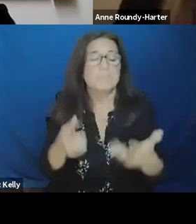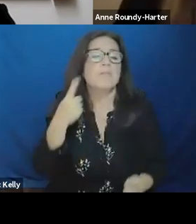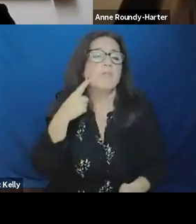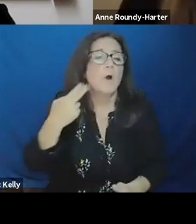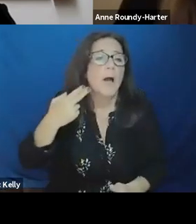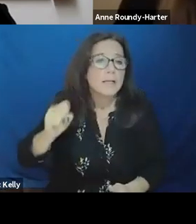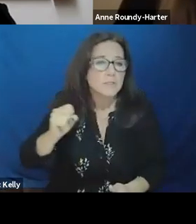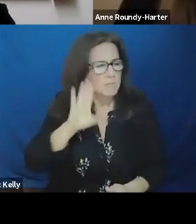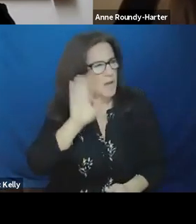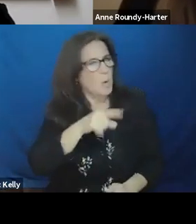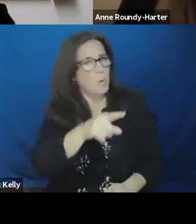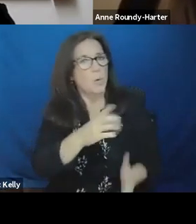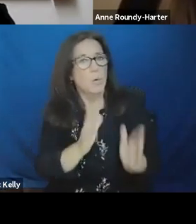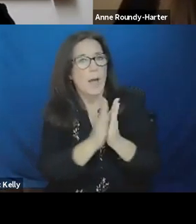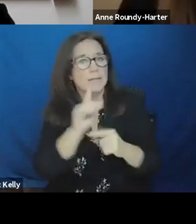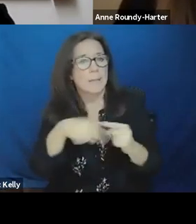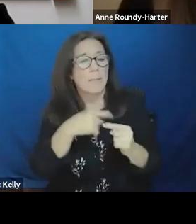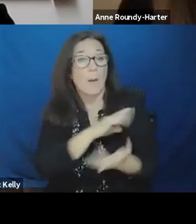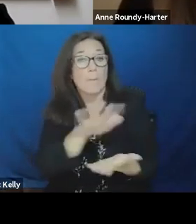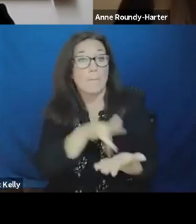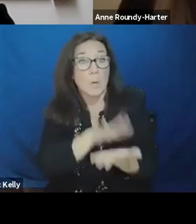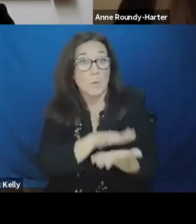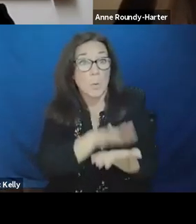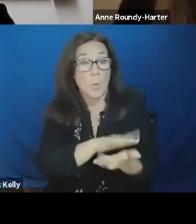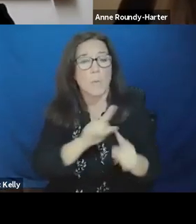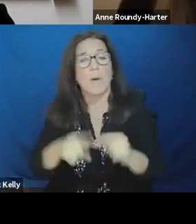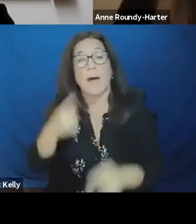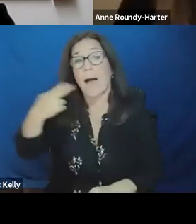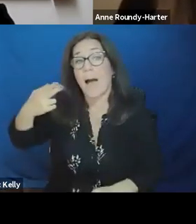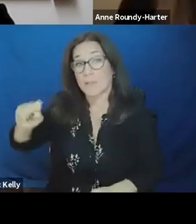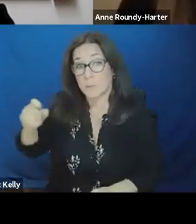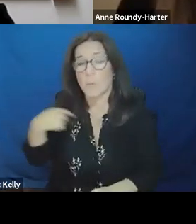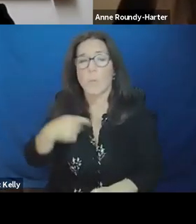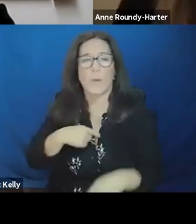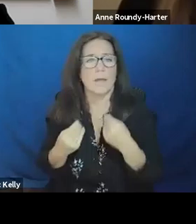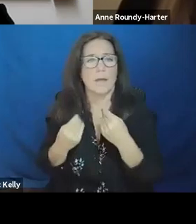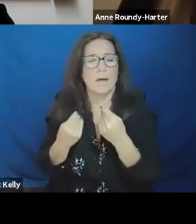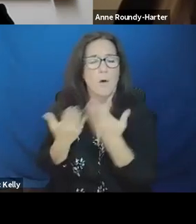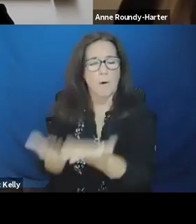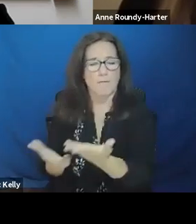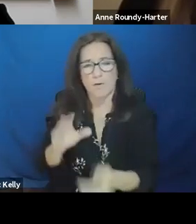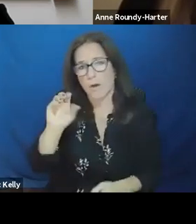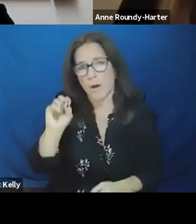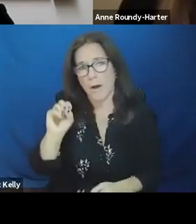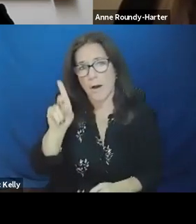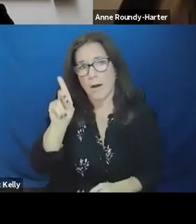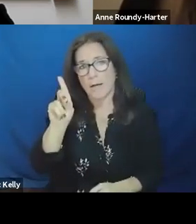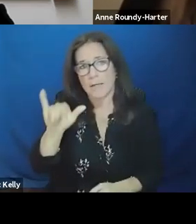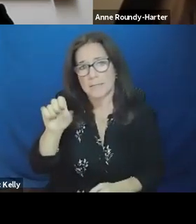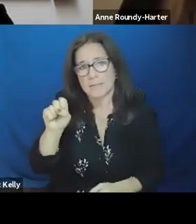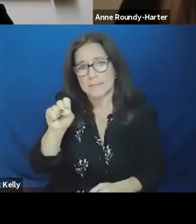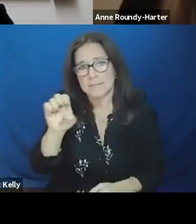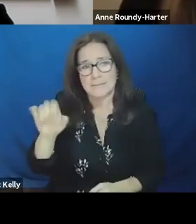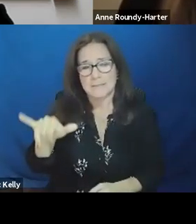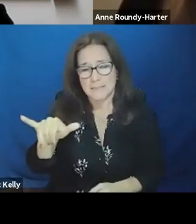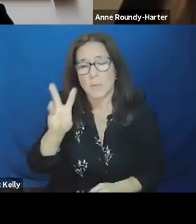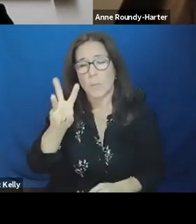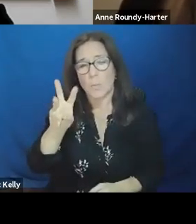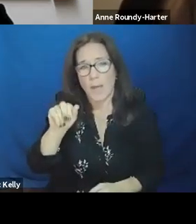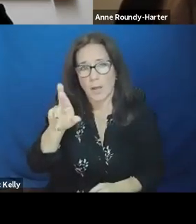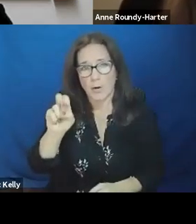preparatoria se preguntan en secundaria pero quiero resaltar que para prepa actual ya nosotros ofrecemos ahora si webber y ahora es un programa en línea